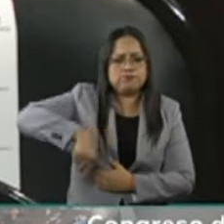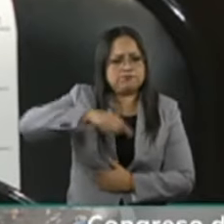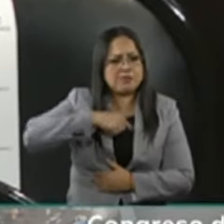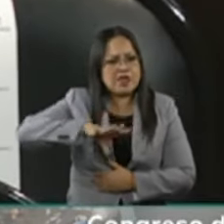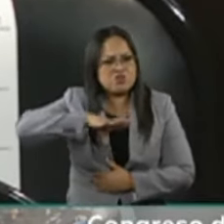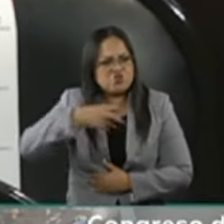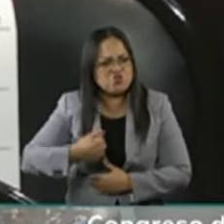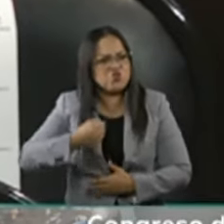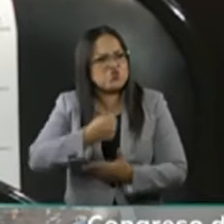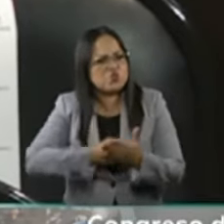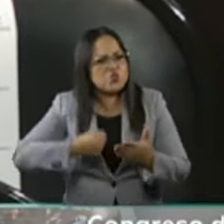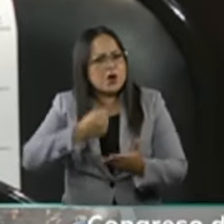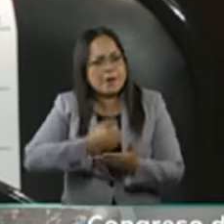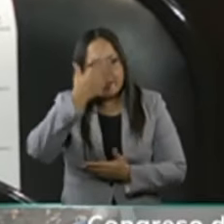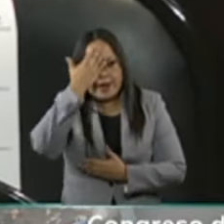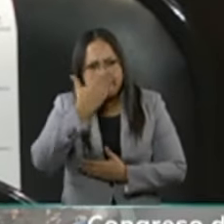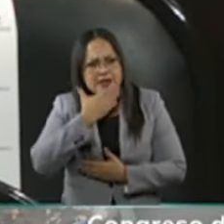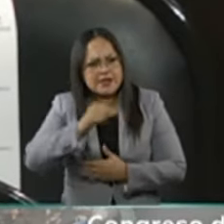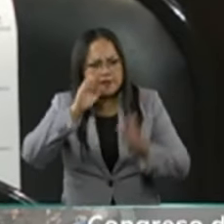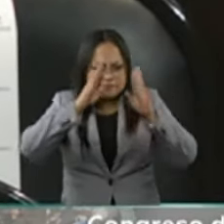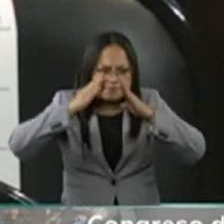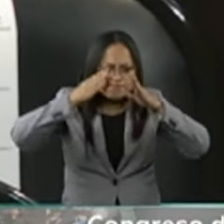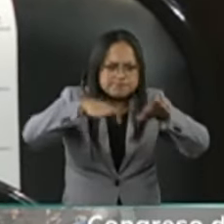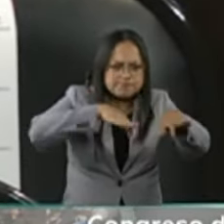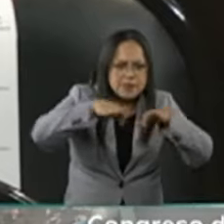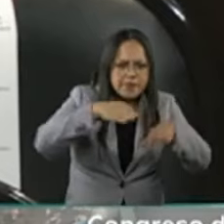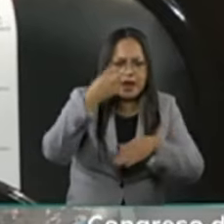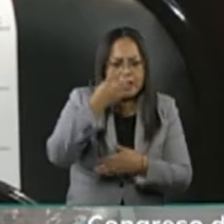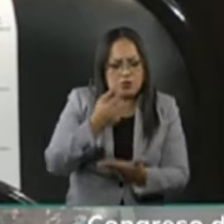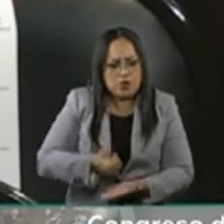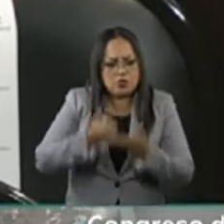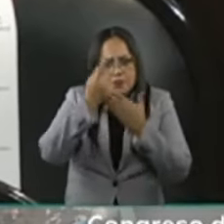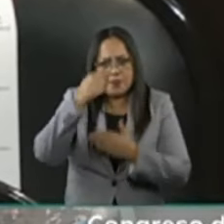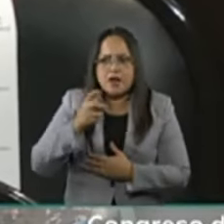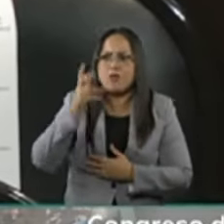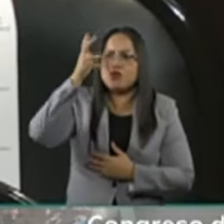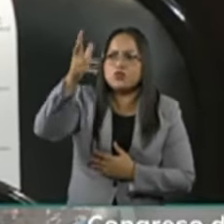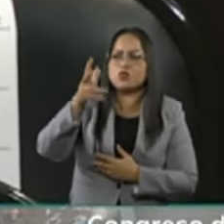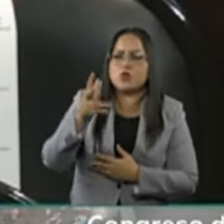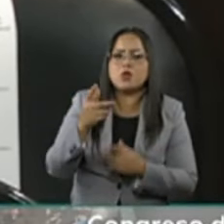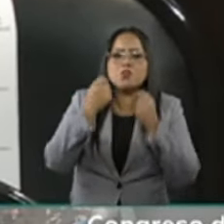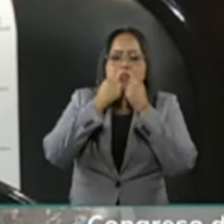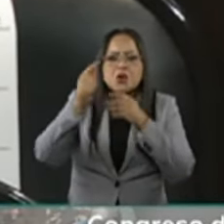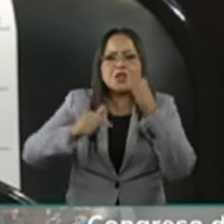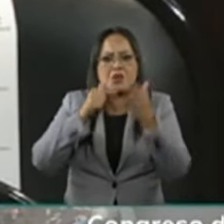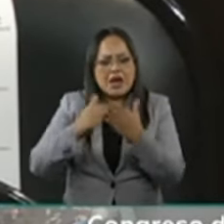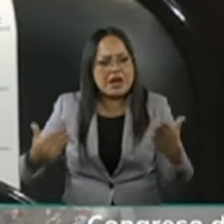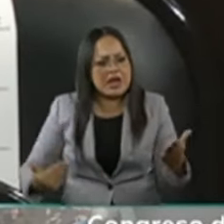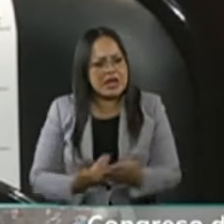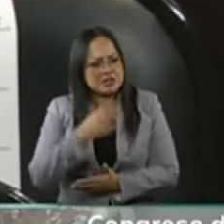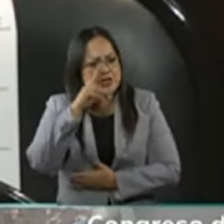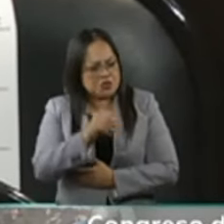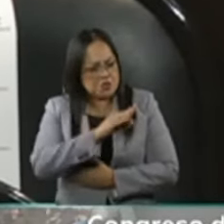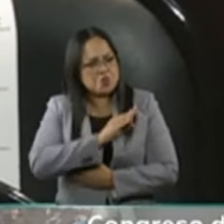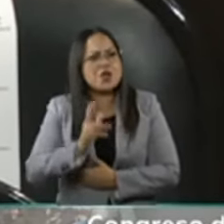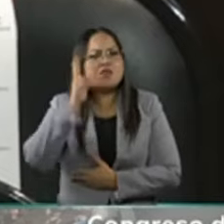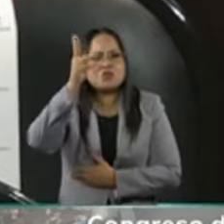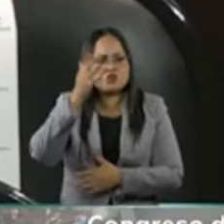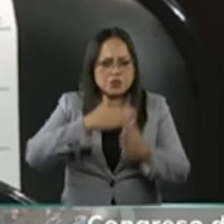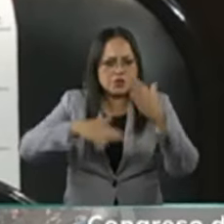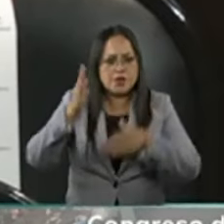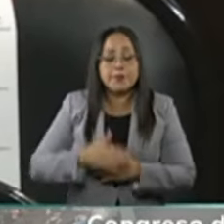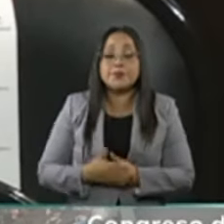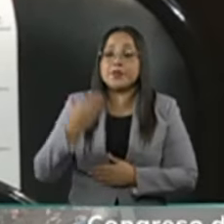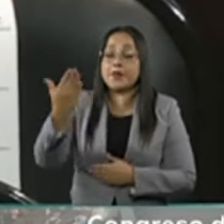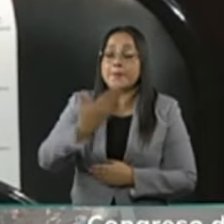talento y dedicación lo que marque nuestro destino en la vida y no dónde ni cómo nos tocó nacer. Presidenta